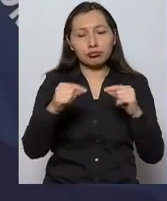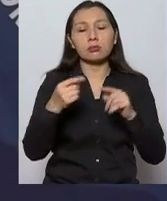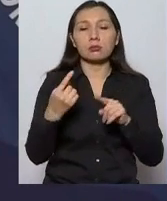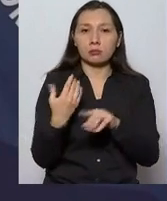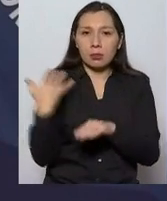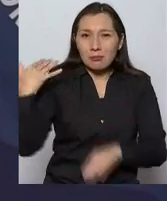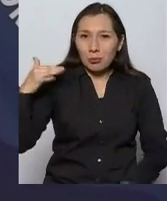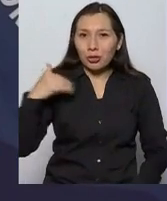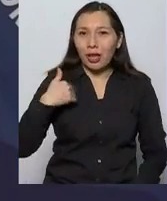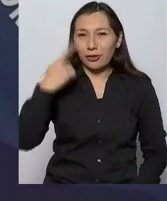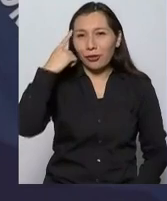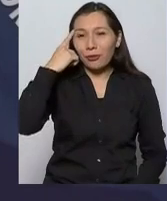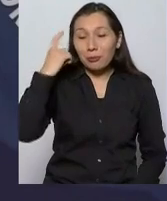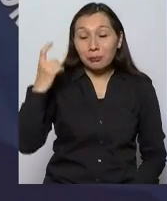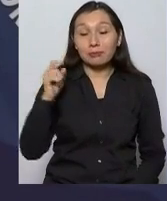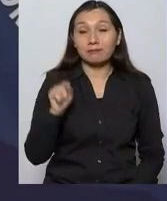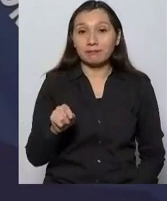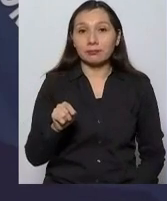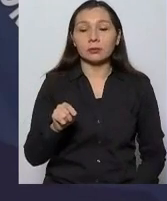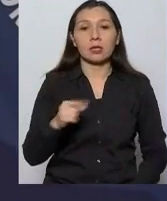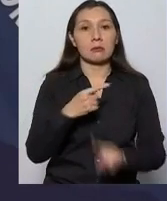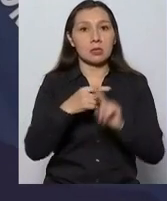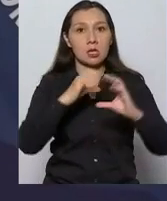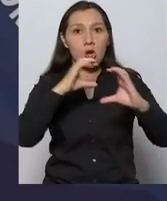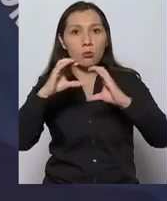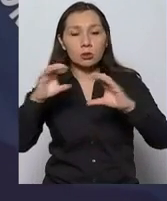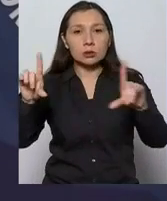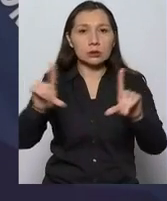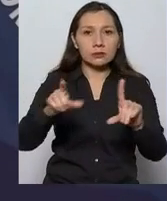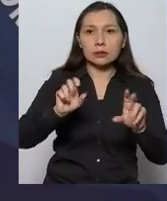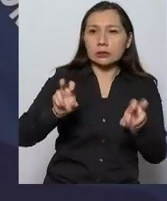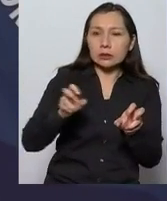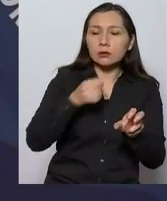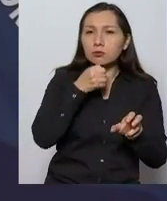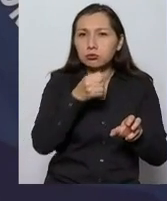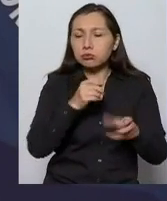que es importante que los medios de comunicación sigan